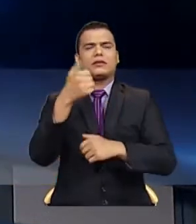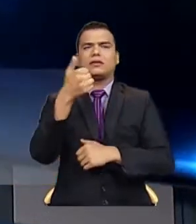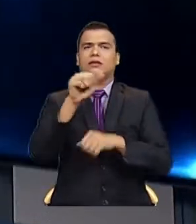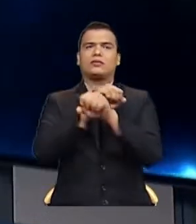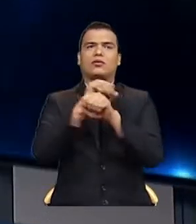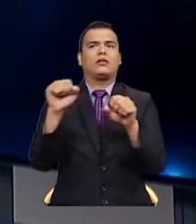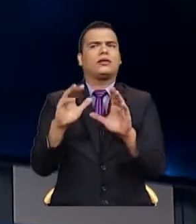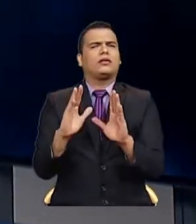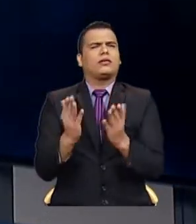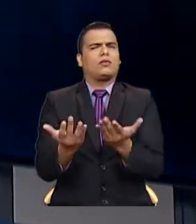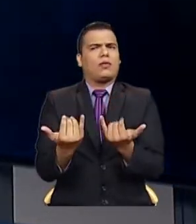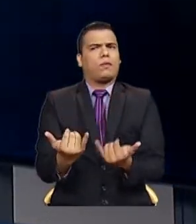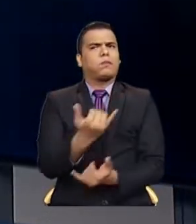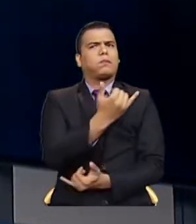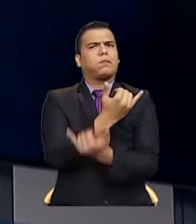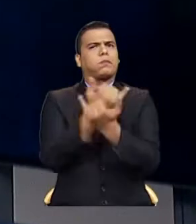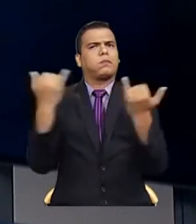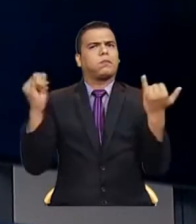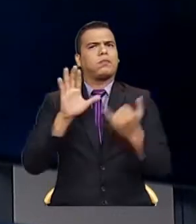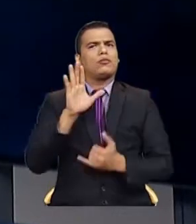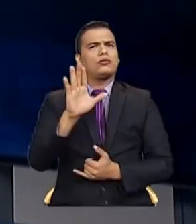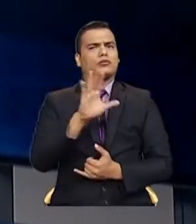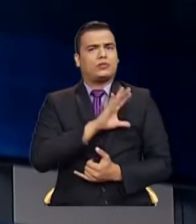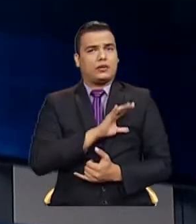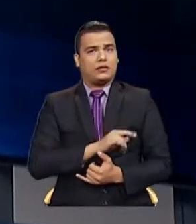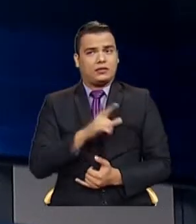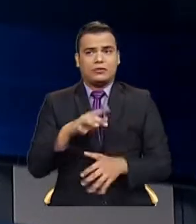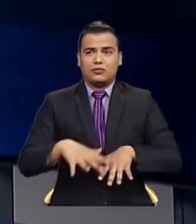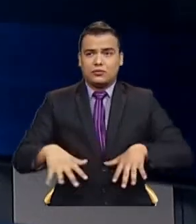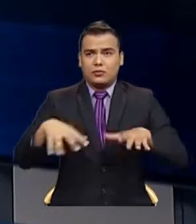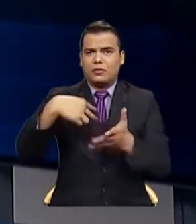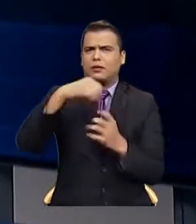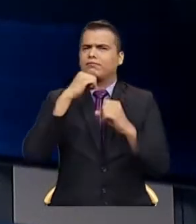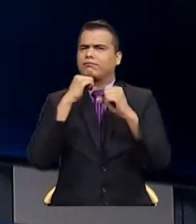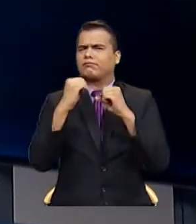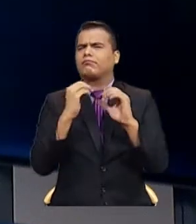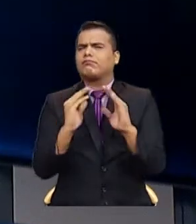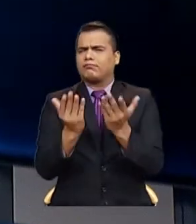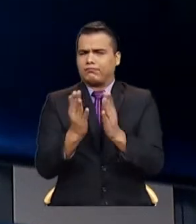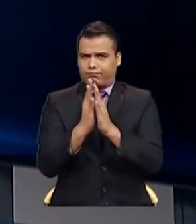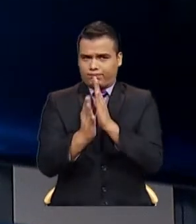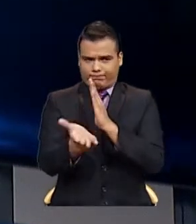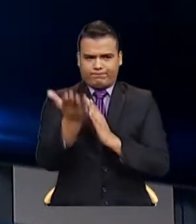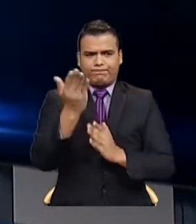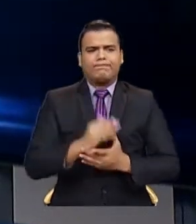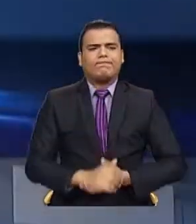está pasando en una de las zonas de rumba de la ciudad con Wilson Morales.